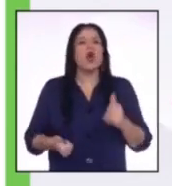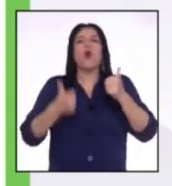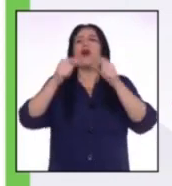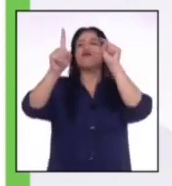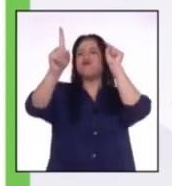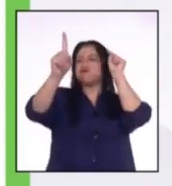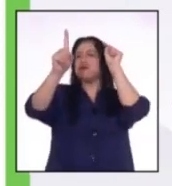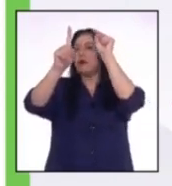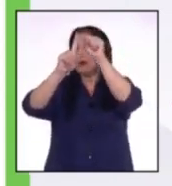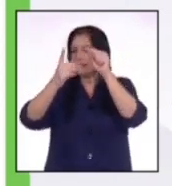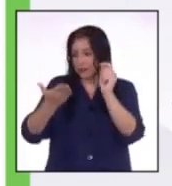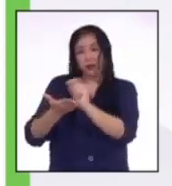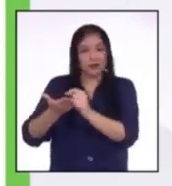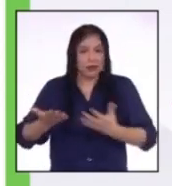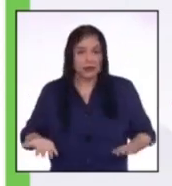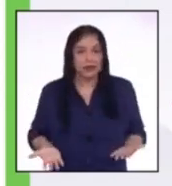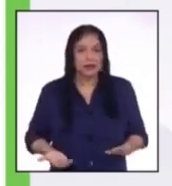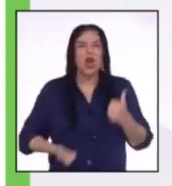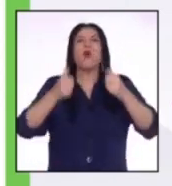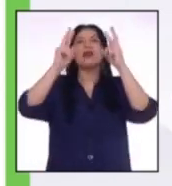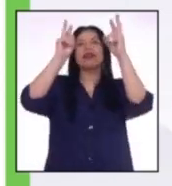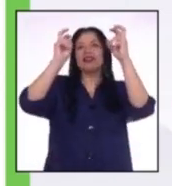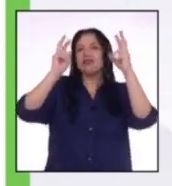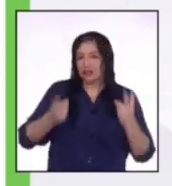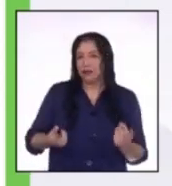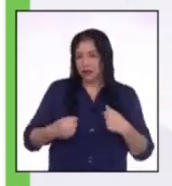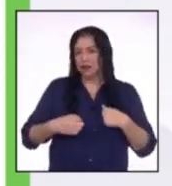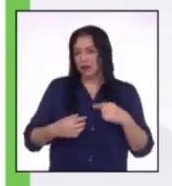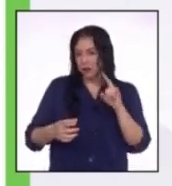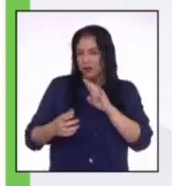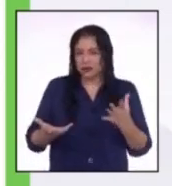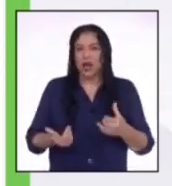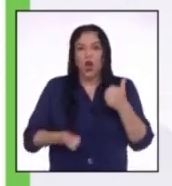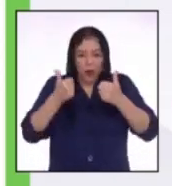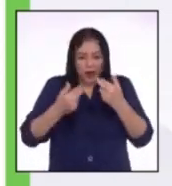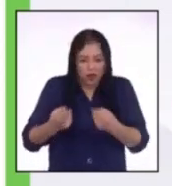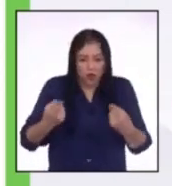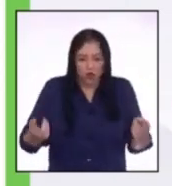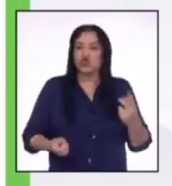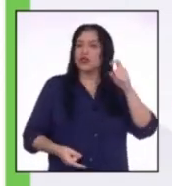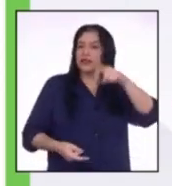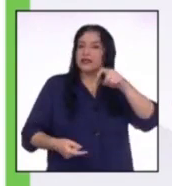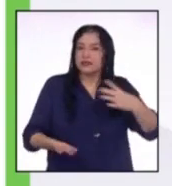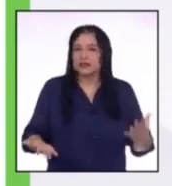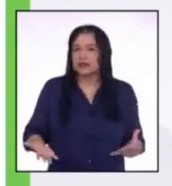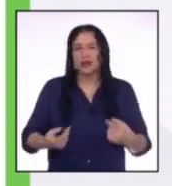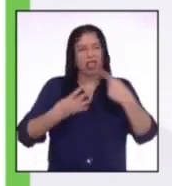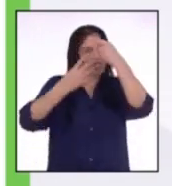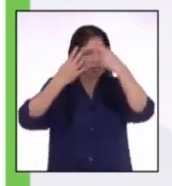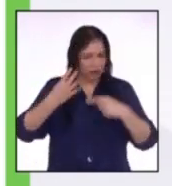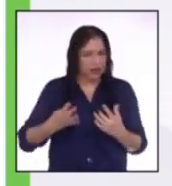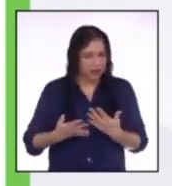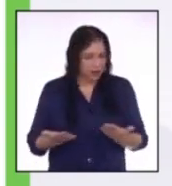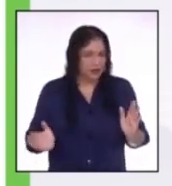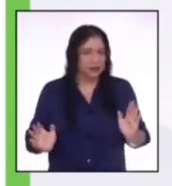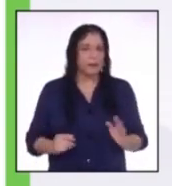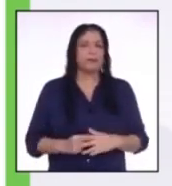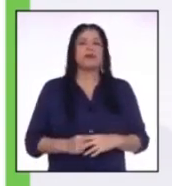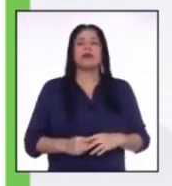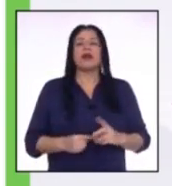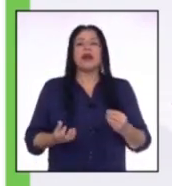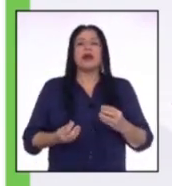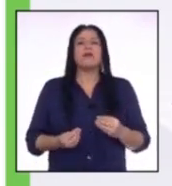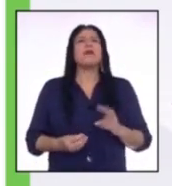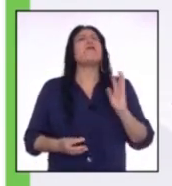propósito que tiene la temática los recursos con los que cuentan entre otros para qué